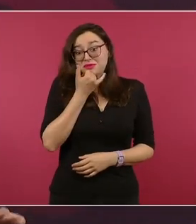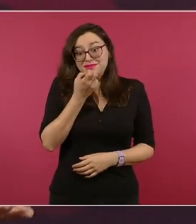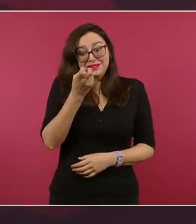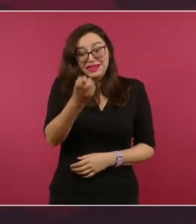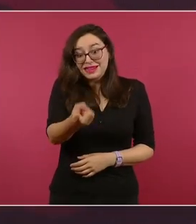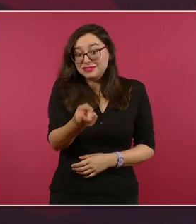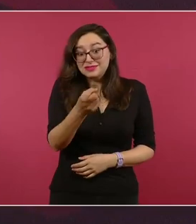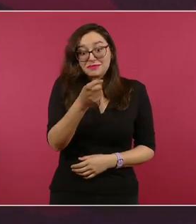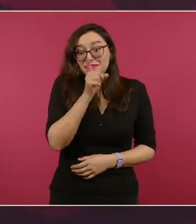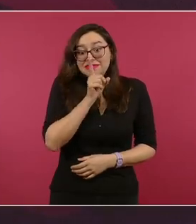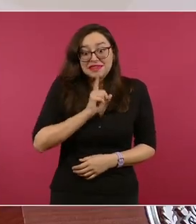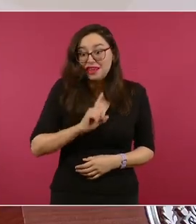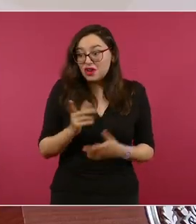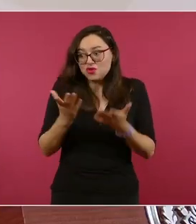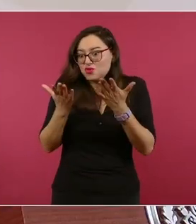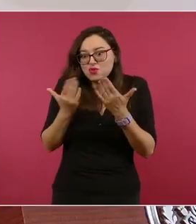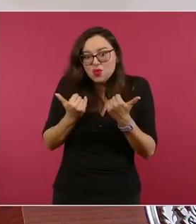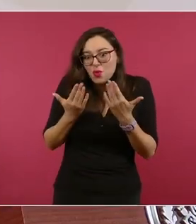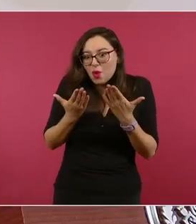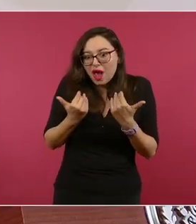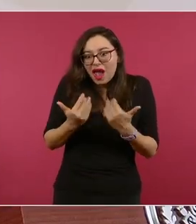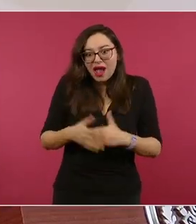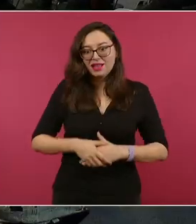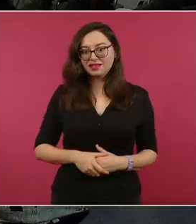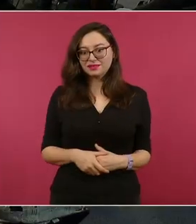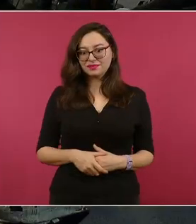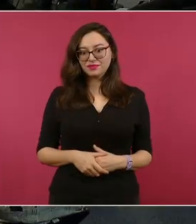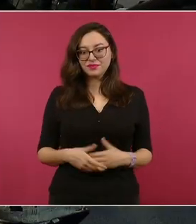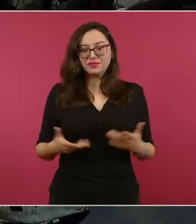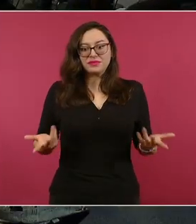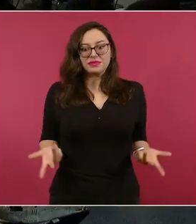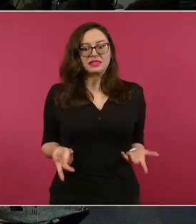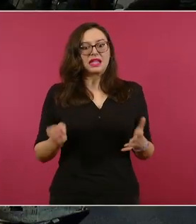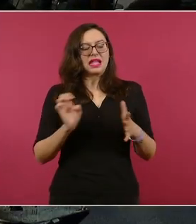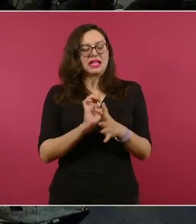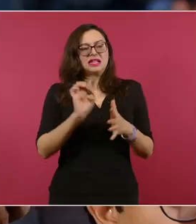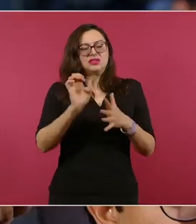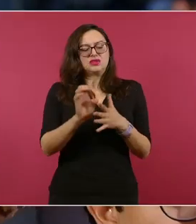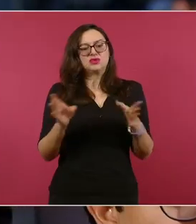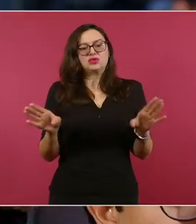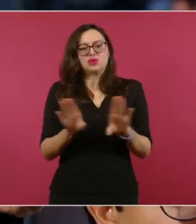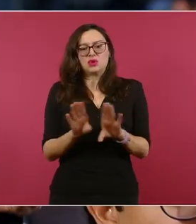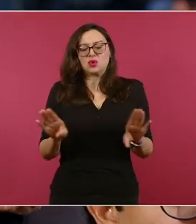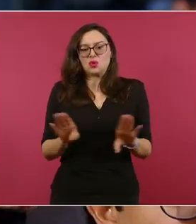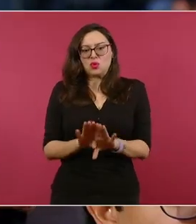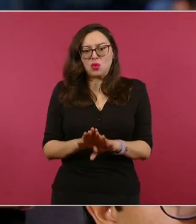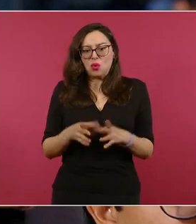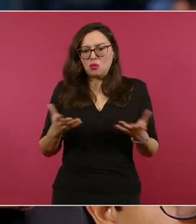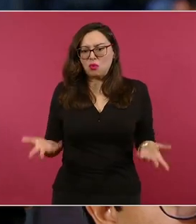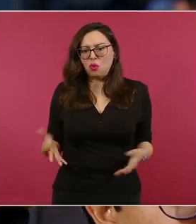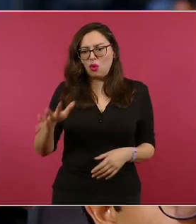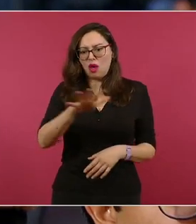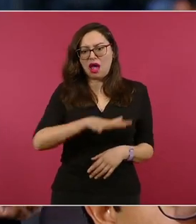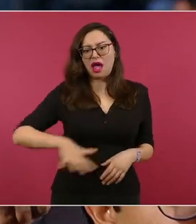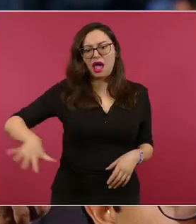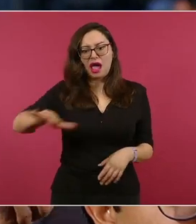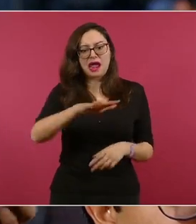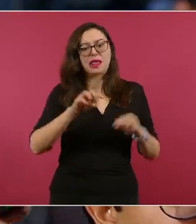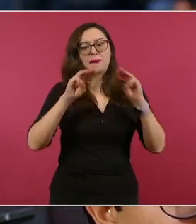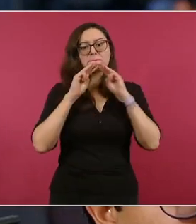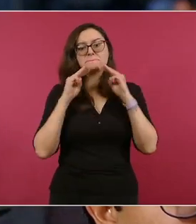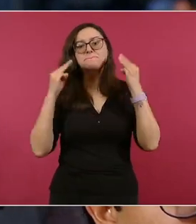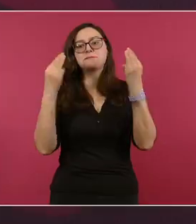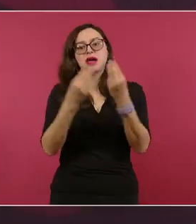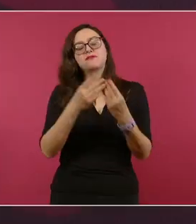hay pruebas. Y en la SEDENA, entonces, ¿cómo fue su actuar en el momento en el que Guerreros Unidos actuaban en ese, en ese han punto? Han